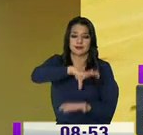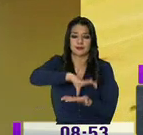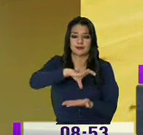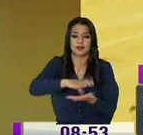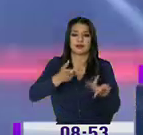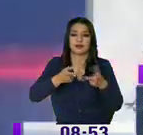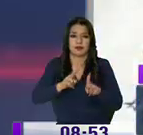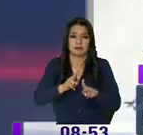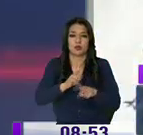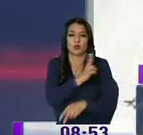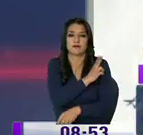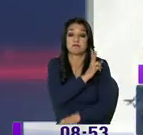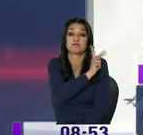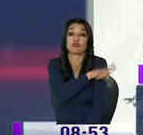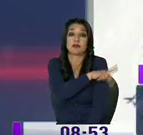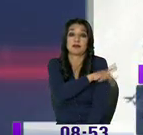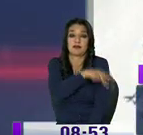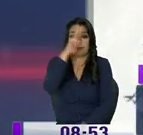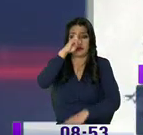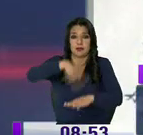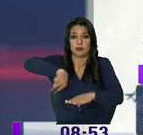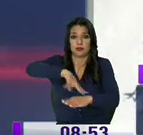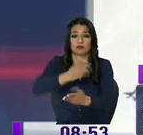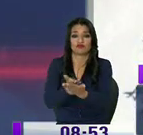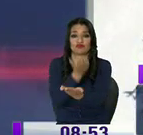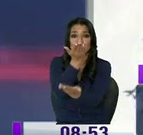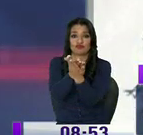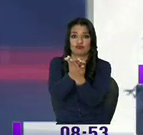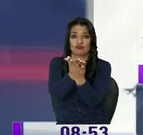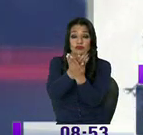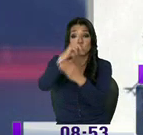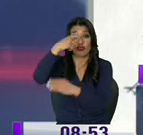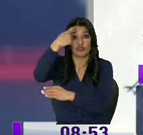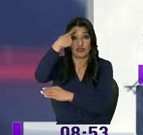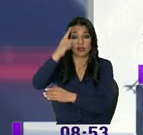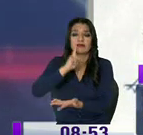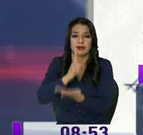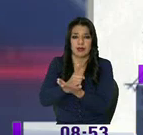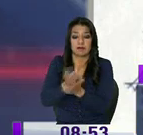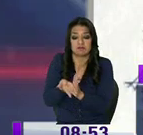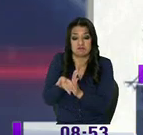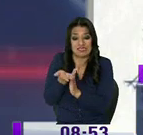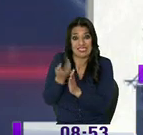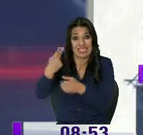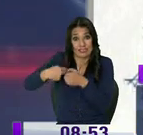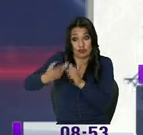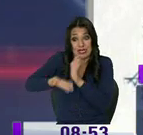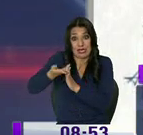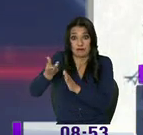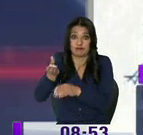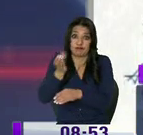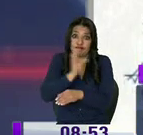Nacional, presentaron una propuesta para que el gobierno oriente los subsidios hacia la producción